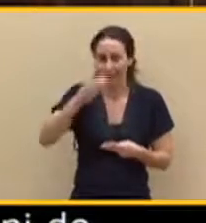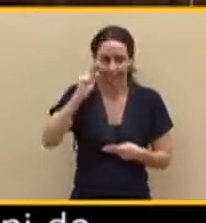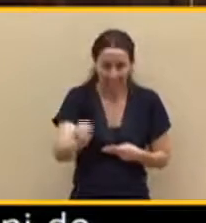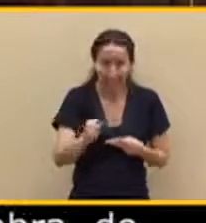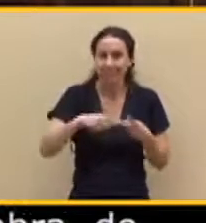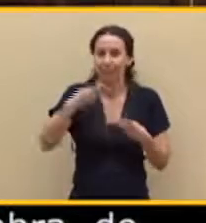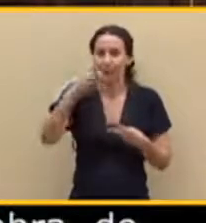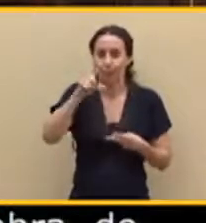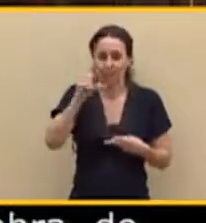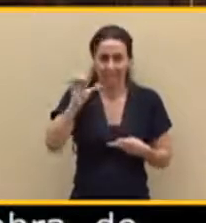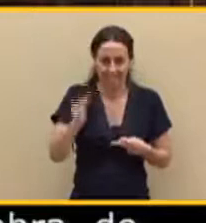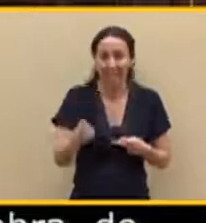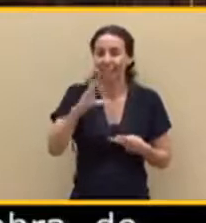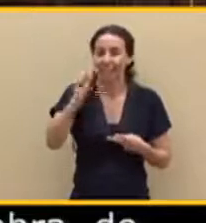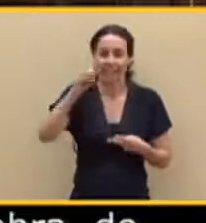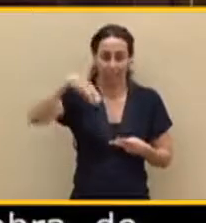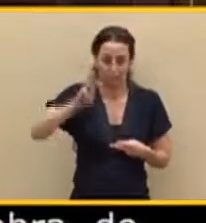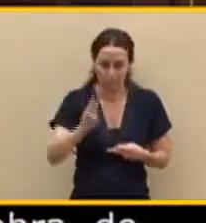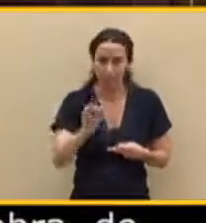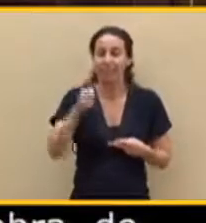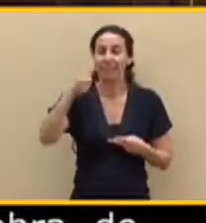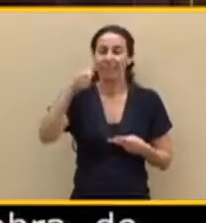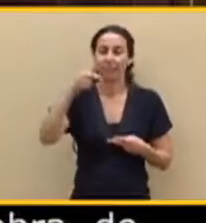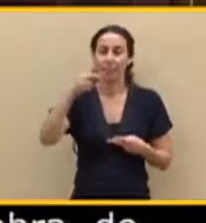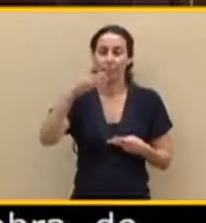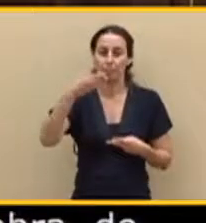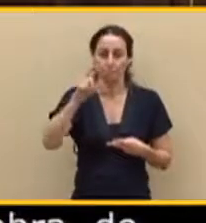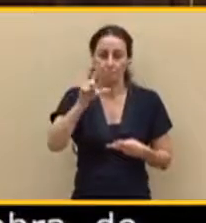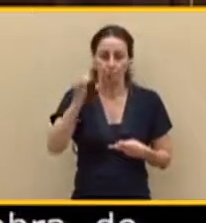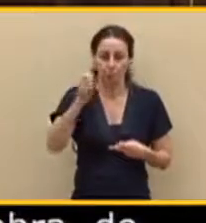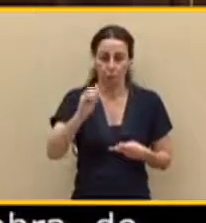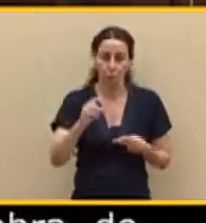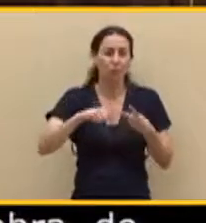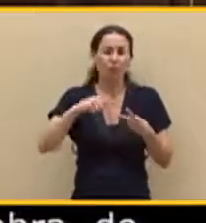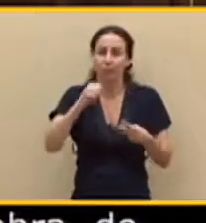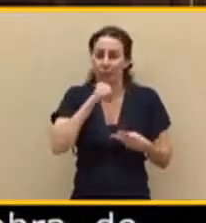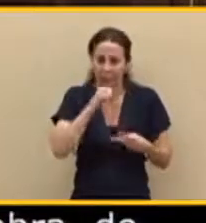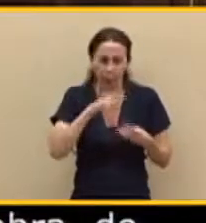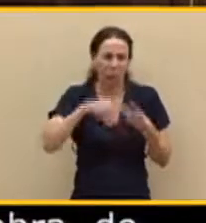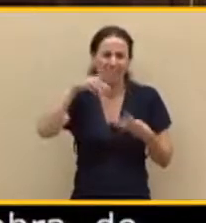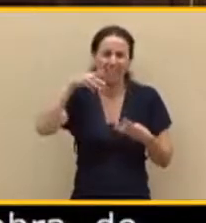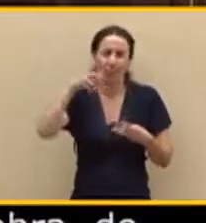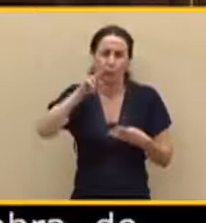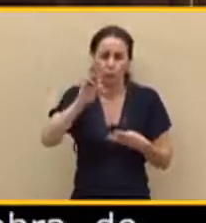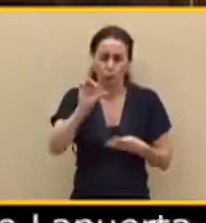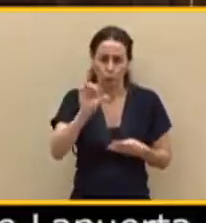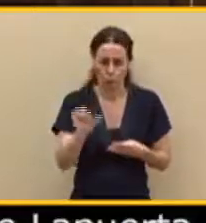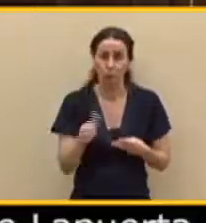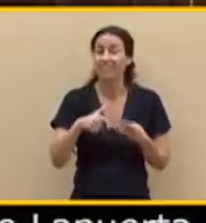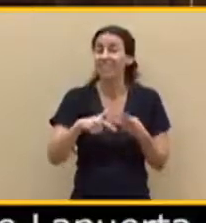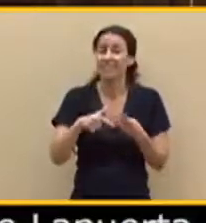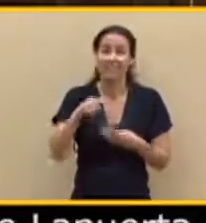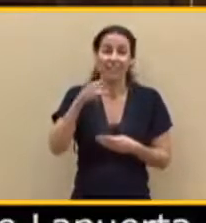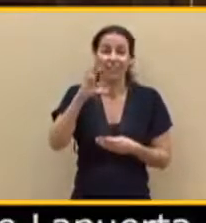de Francisco Camp, ni de Rafael Blasco, ni de Álvaro Lapuerta, ni de López Viejo, ni de Alfonso Rus, ni tampoco de Cristina Cifuentes.